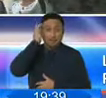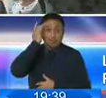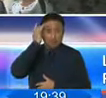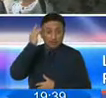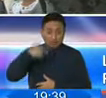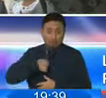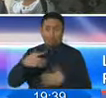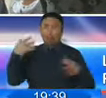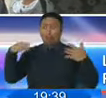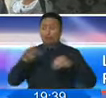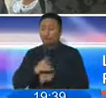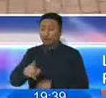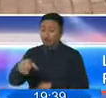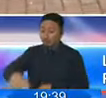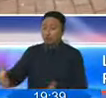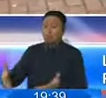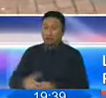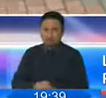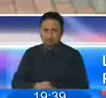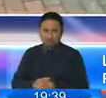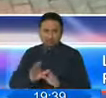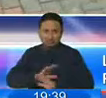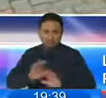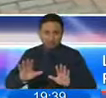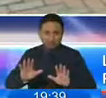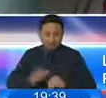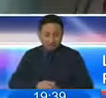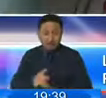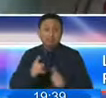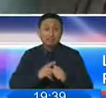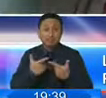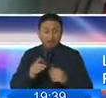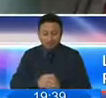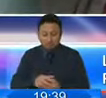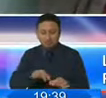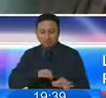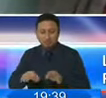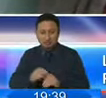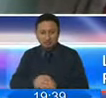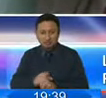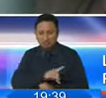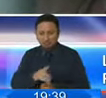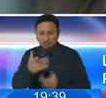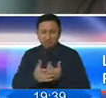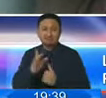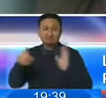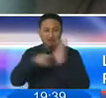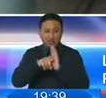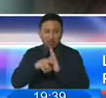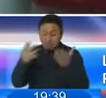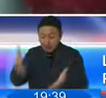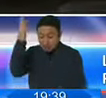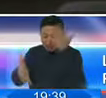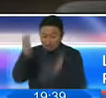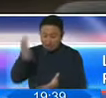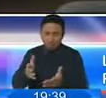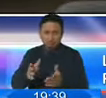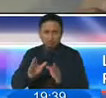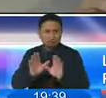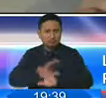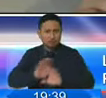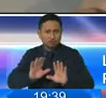preocuparle al niño, luego definitivamente no hay que expresar calificativos negativos frente a la situación.